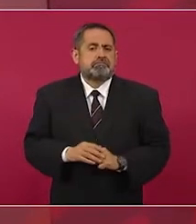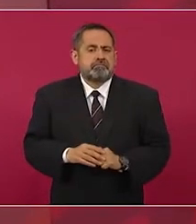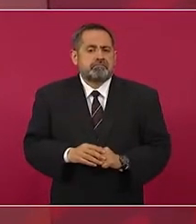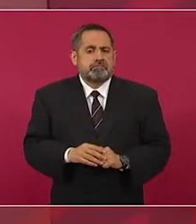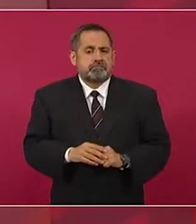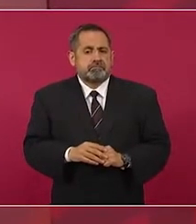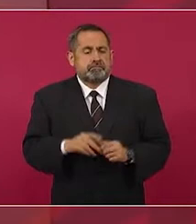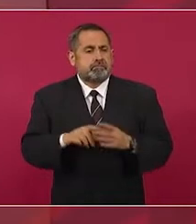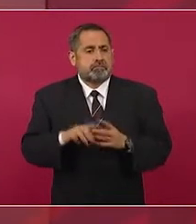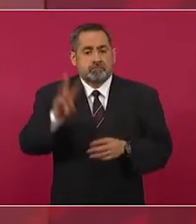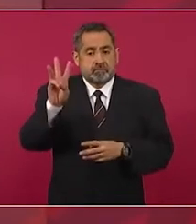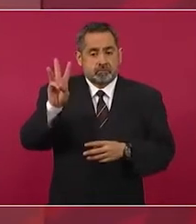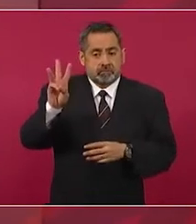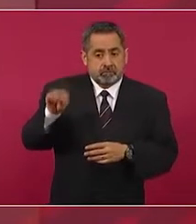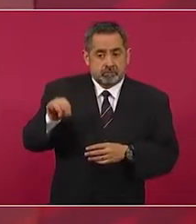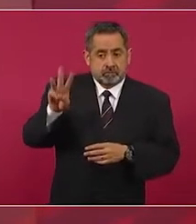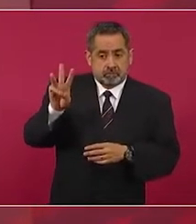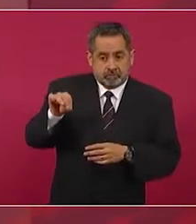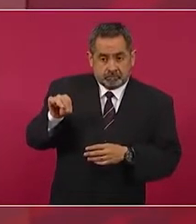Goldman